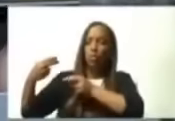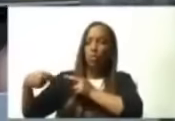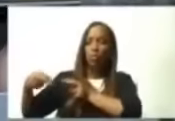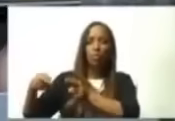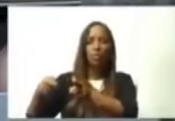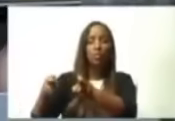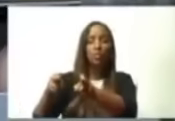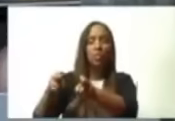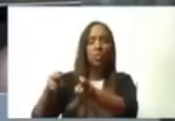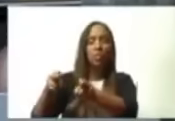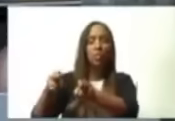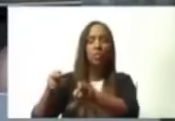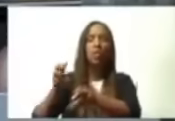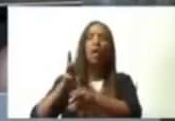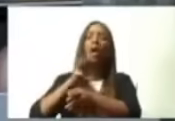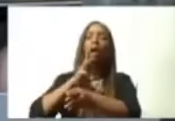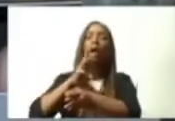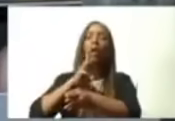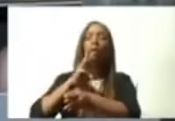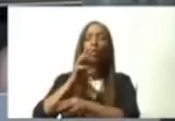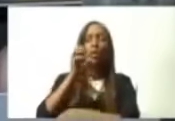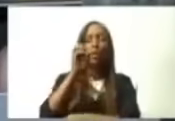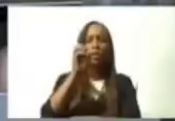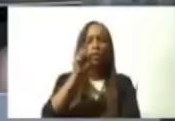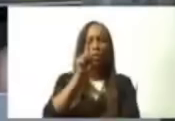1.01 por encima de la cota máxima.